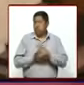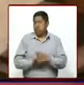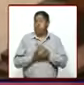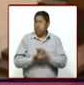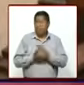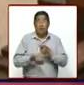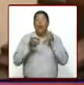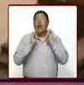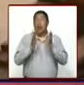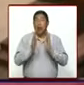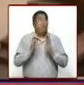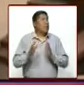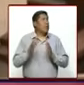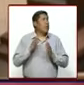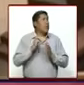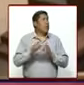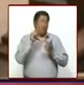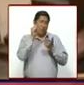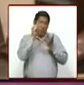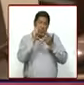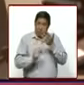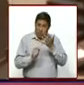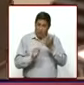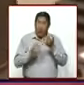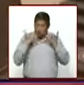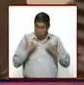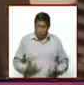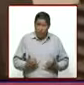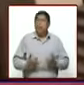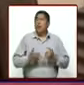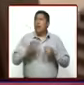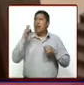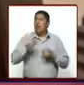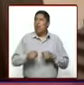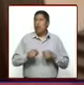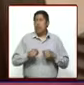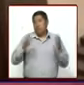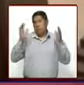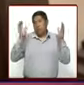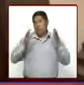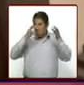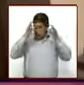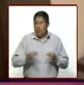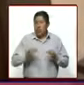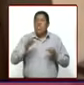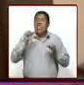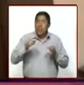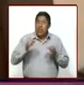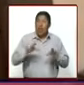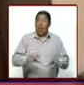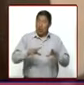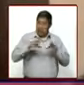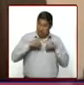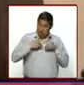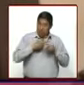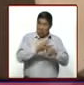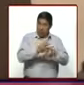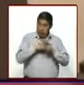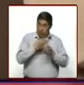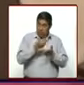Cabe destacar que entre los puntos del día de hoy se tiene que decidir la aprobación de los